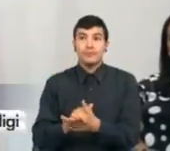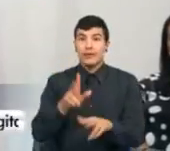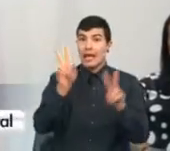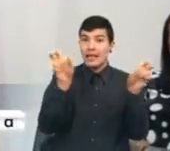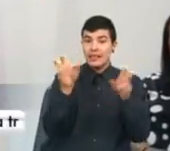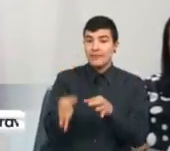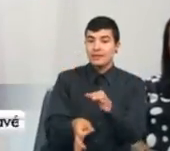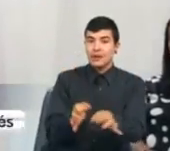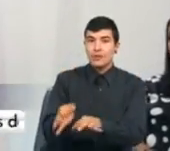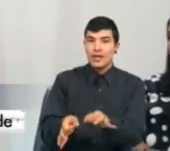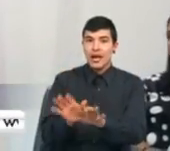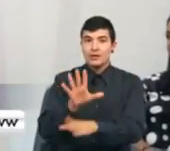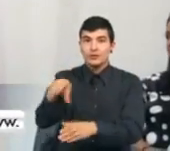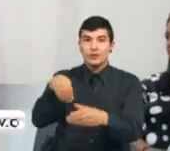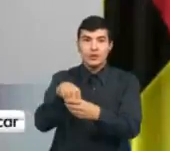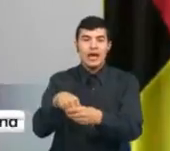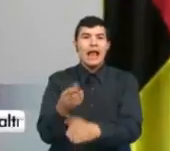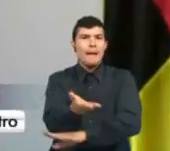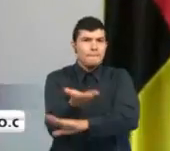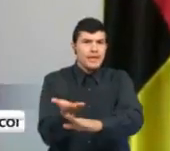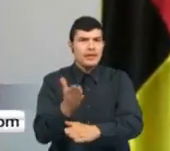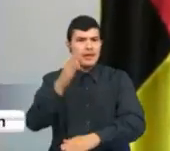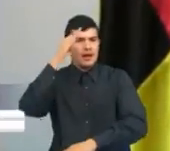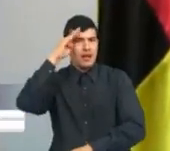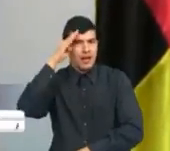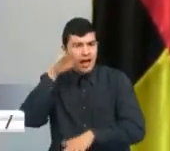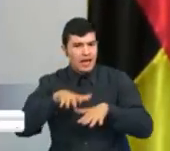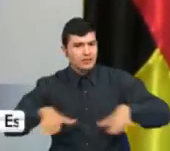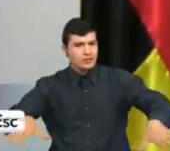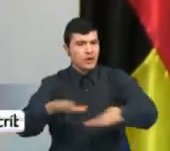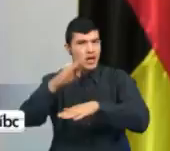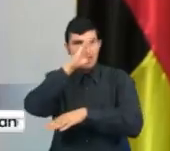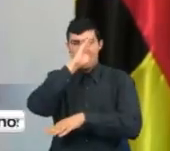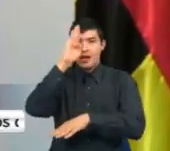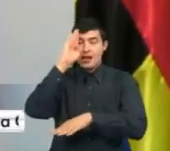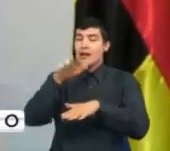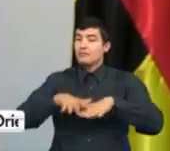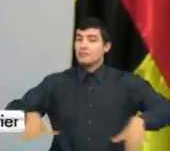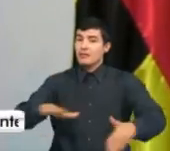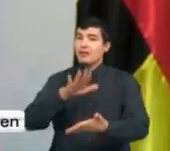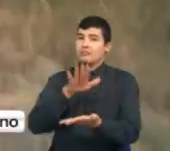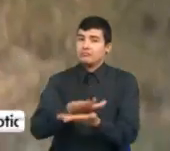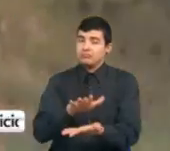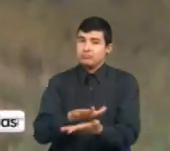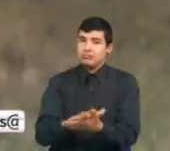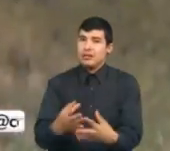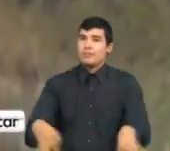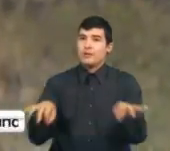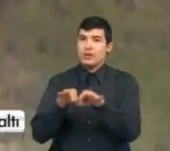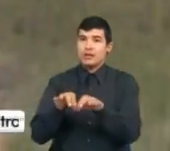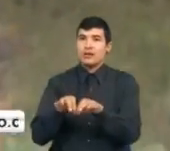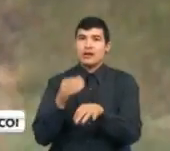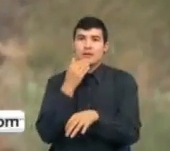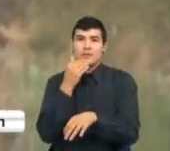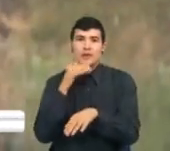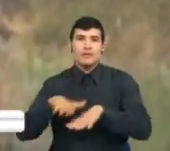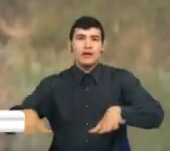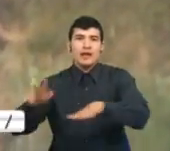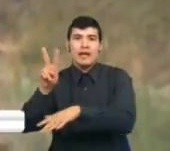forma explícita, el mandatario departamental exigió a las autoridades locales recuperar la sana convivencia en puntos críticos de la ciudad, como el